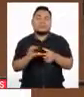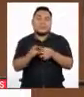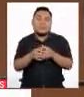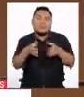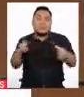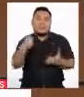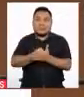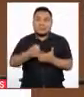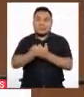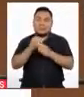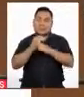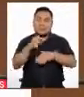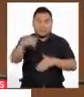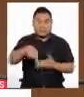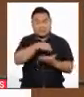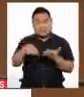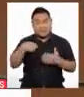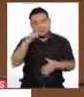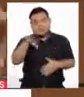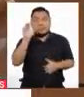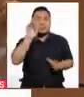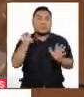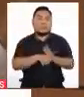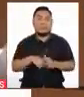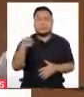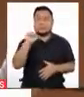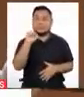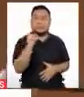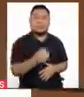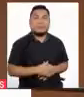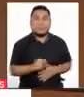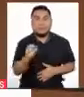Por eso es que en esta semana yo le digo, por ejemplo, el día sábado,